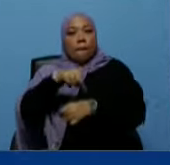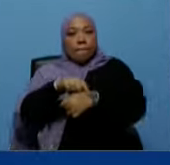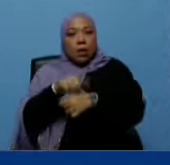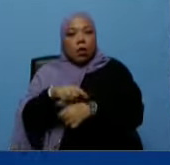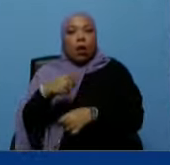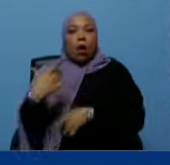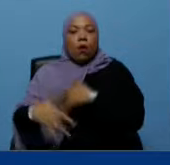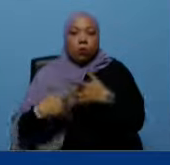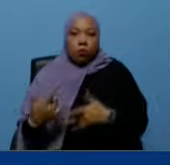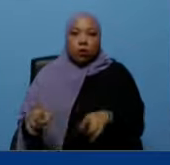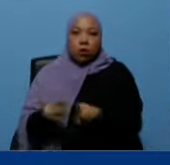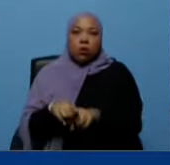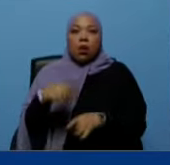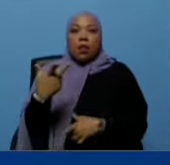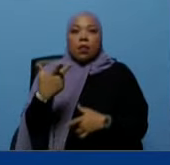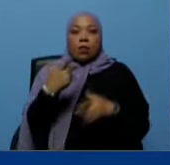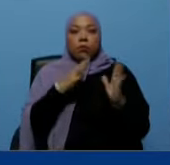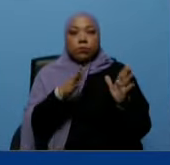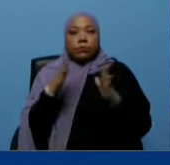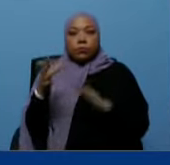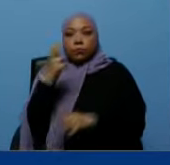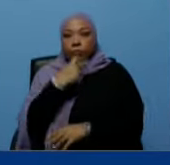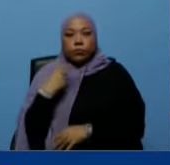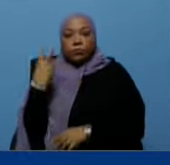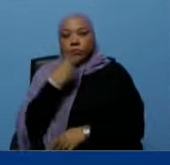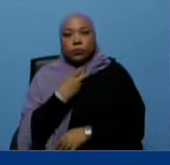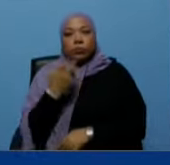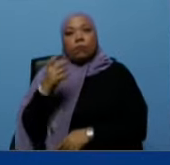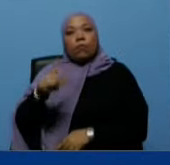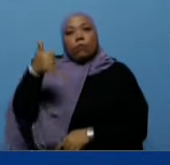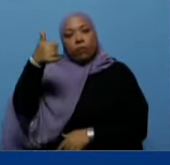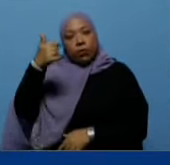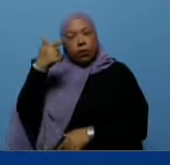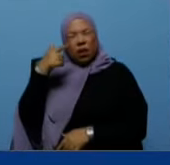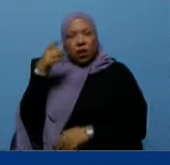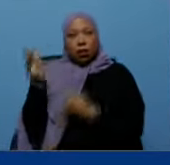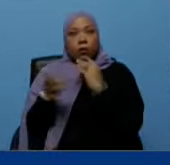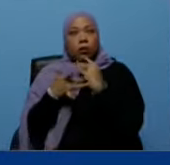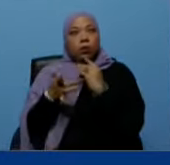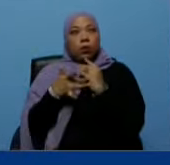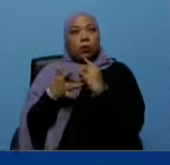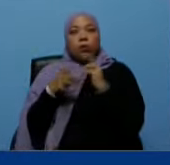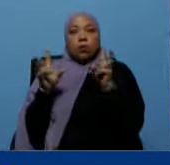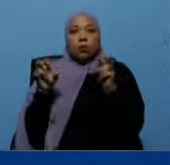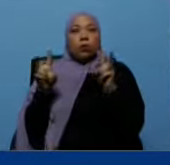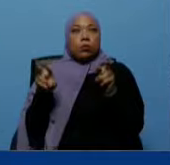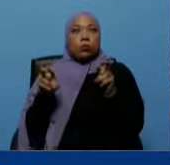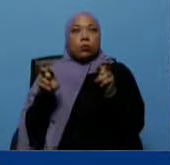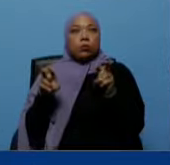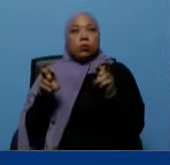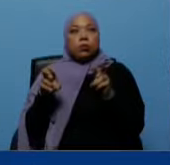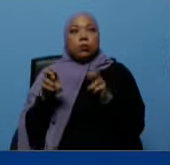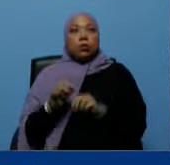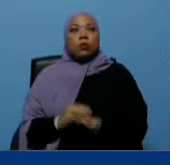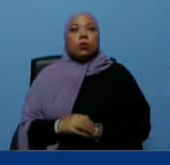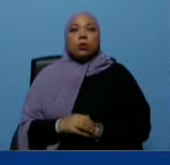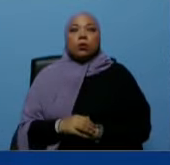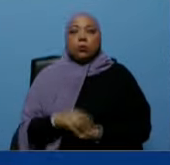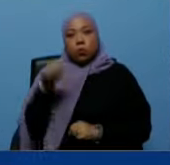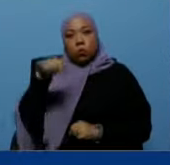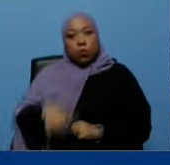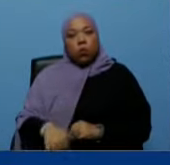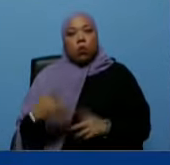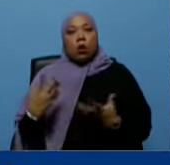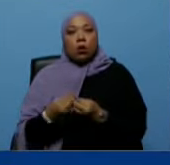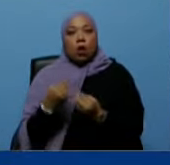de decir, con 3 unidades odontológicas de alta generación. Nosotros estamos aquí